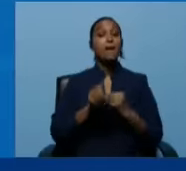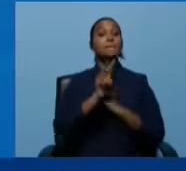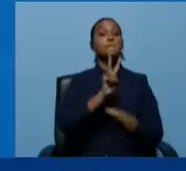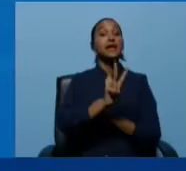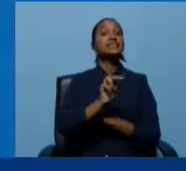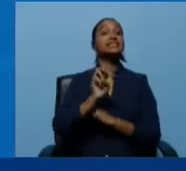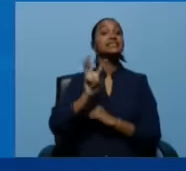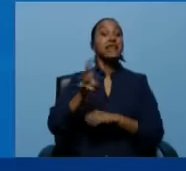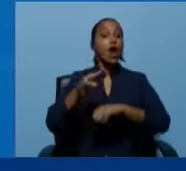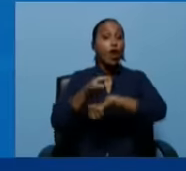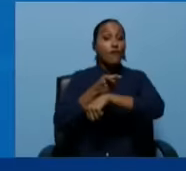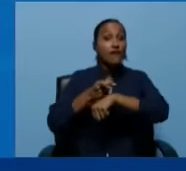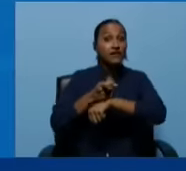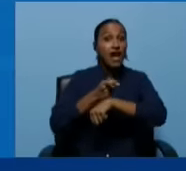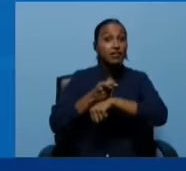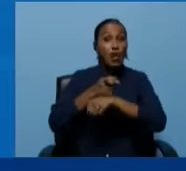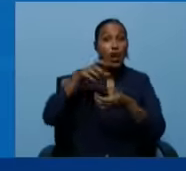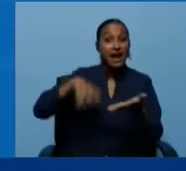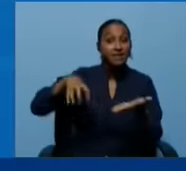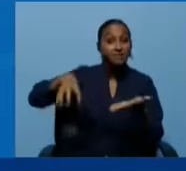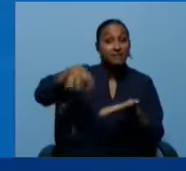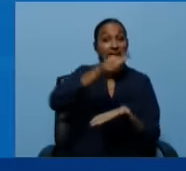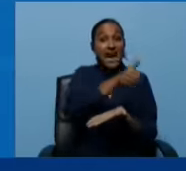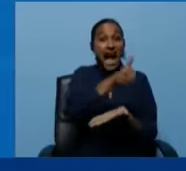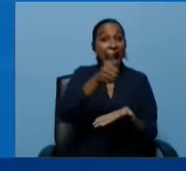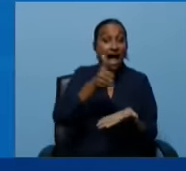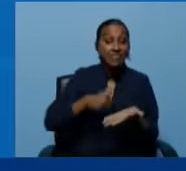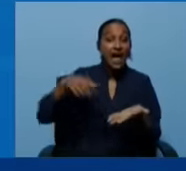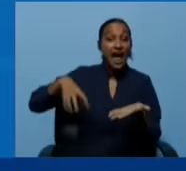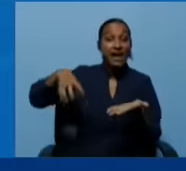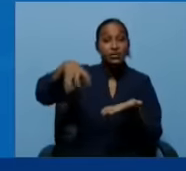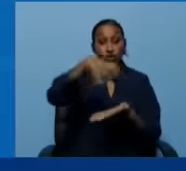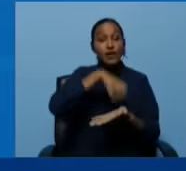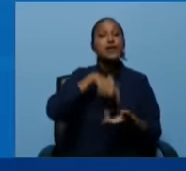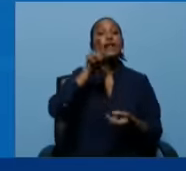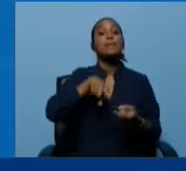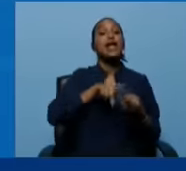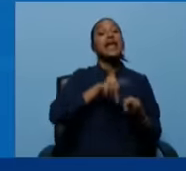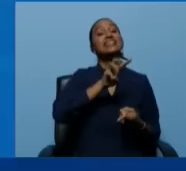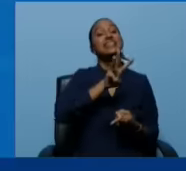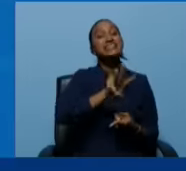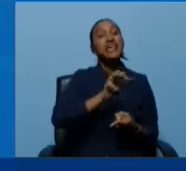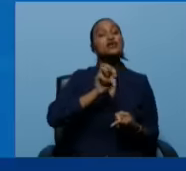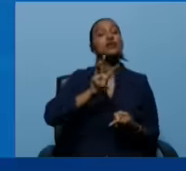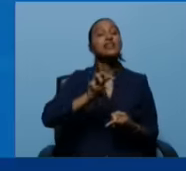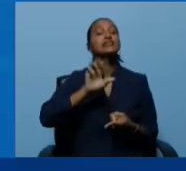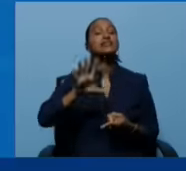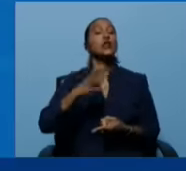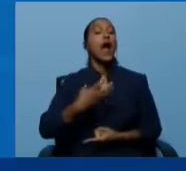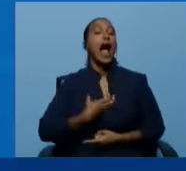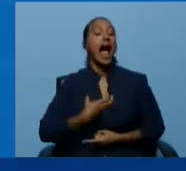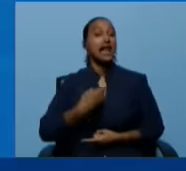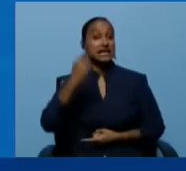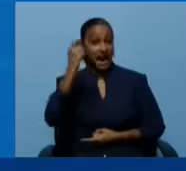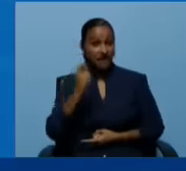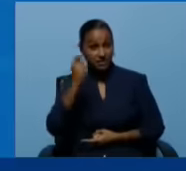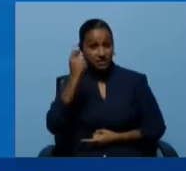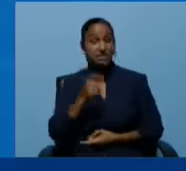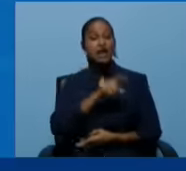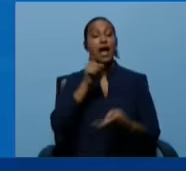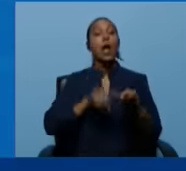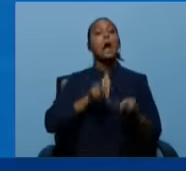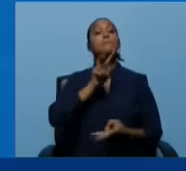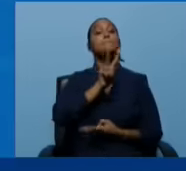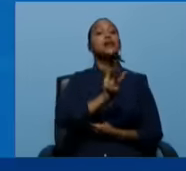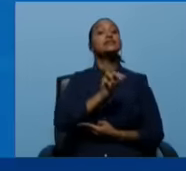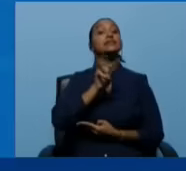gobernadores por estado y se tiene que elegir las 335 alcaldías, los 23 consejos legislativos